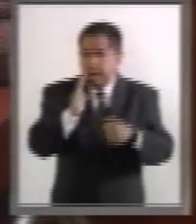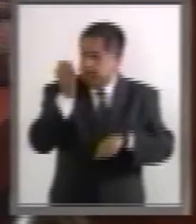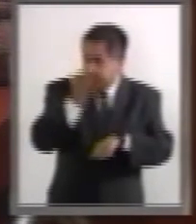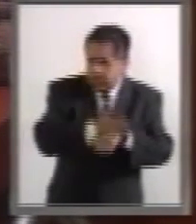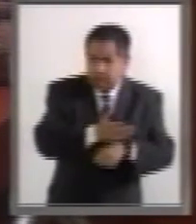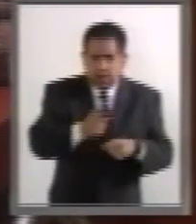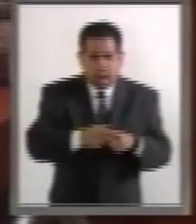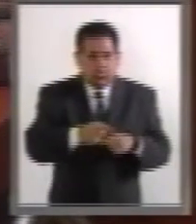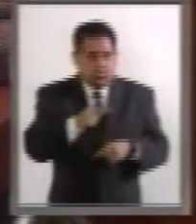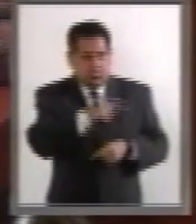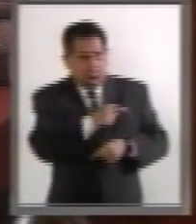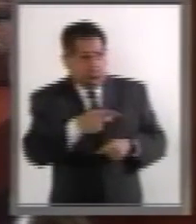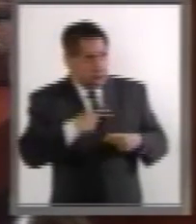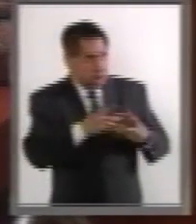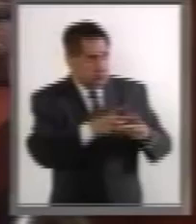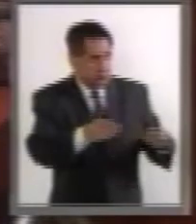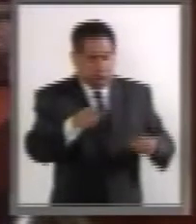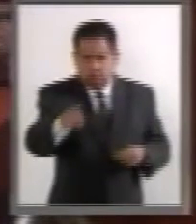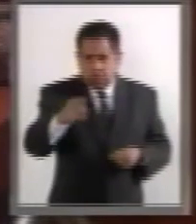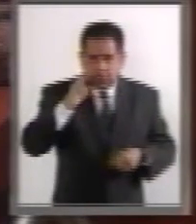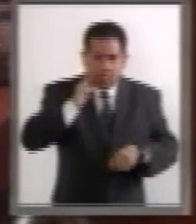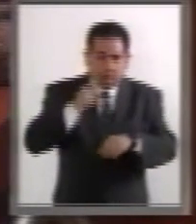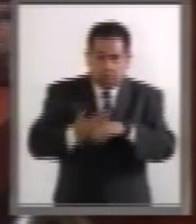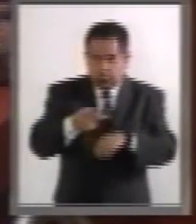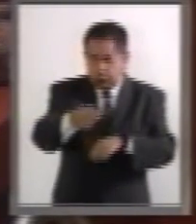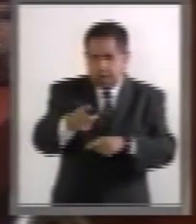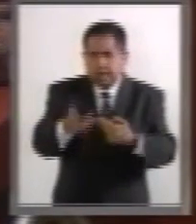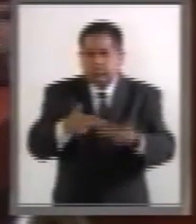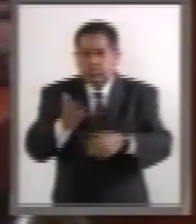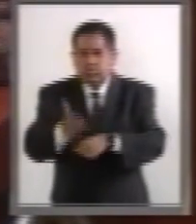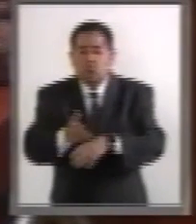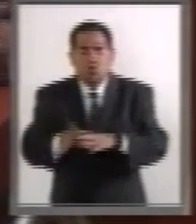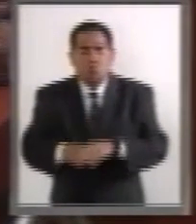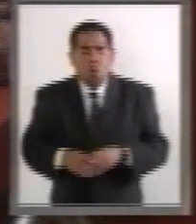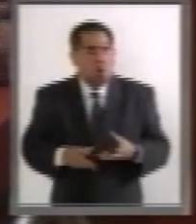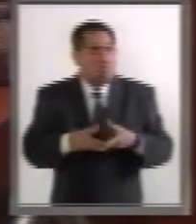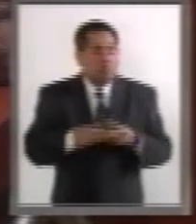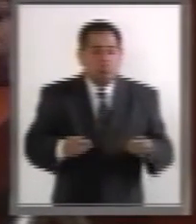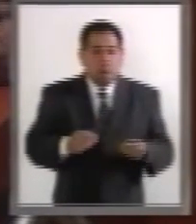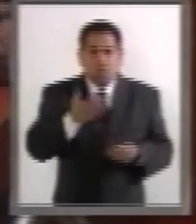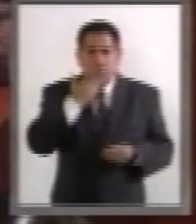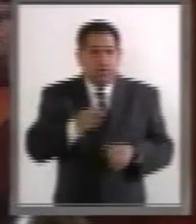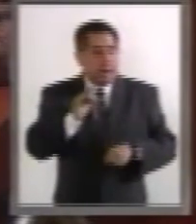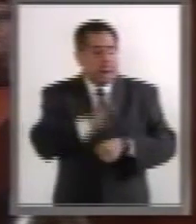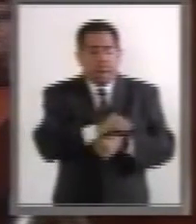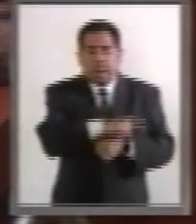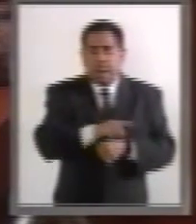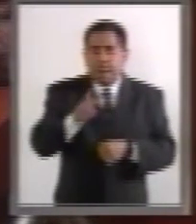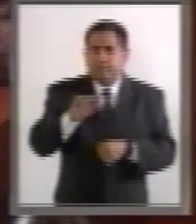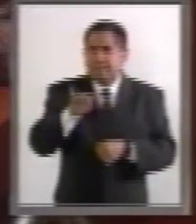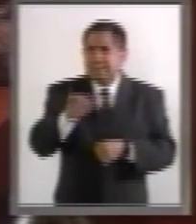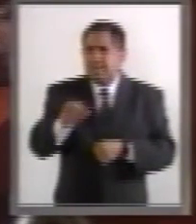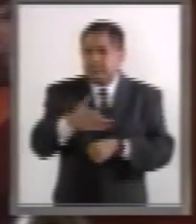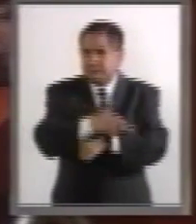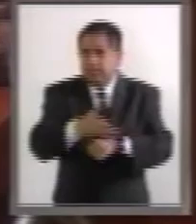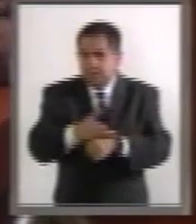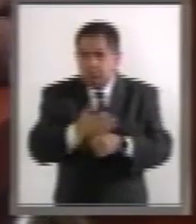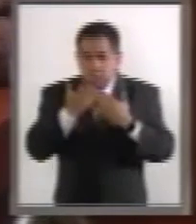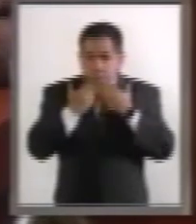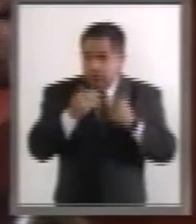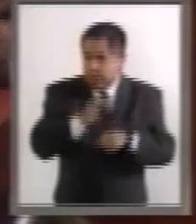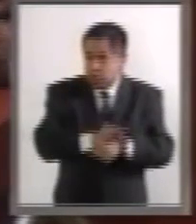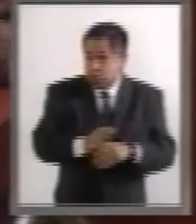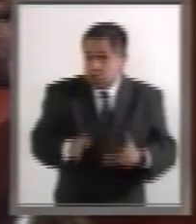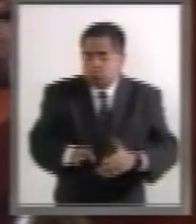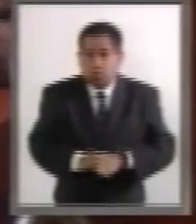la desaparición forzada y, a su vez, también la ausencia de protección a familiares de las víctimas.